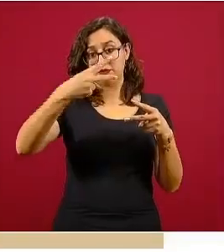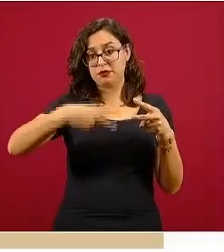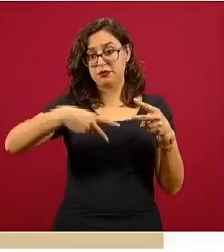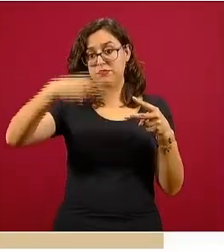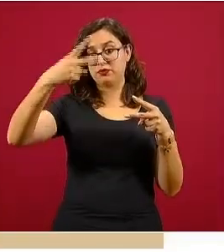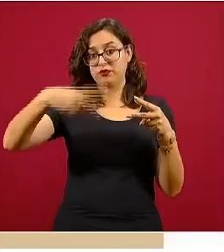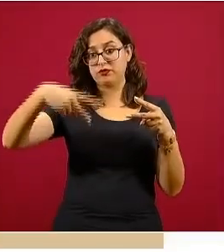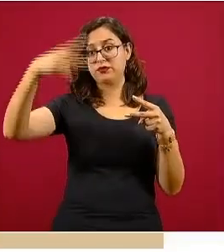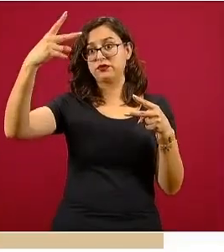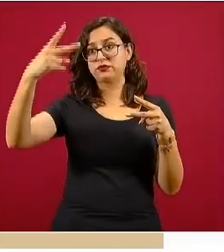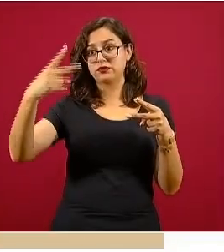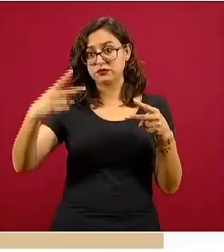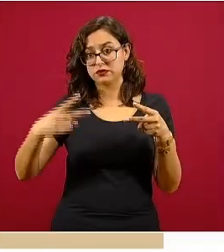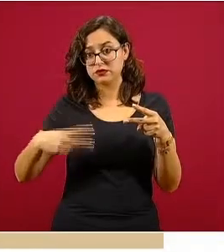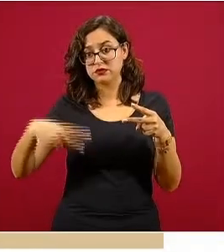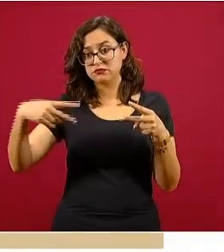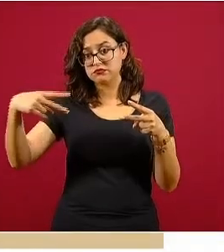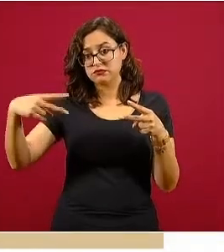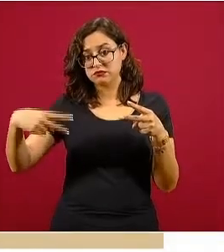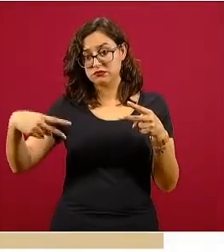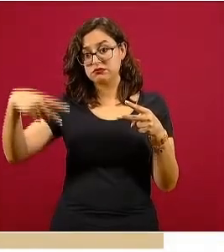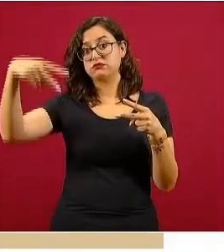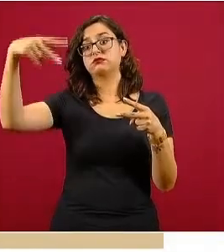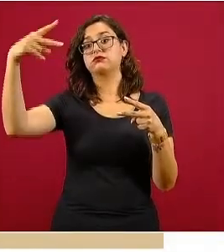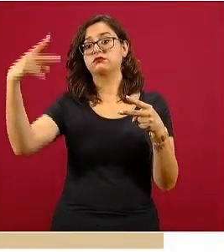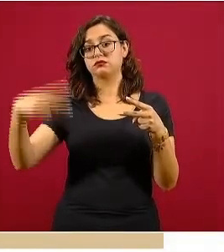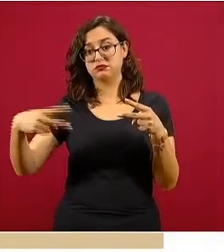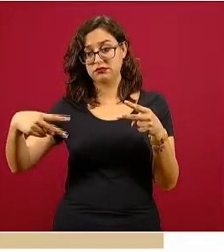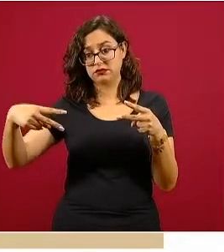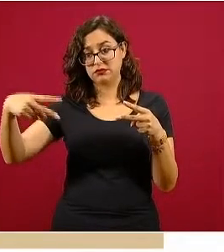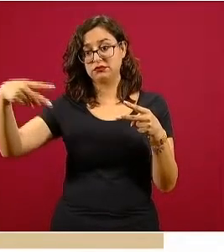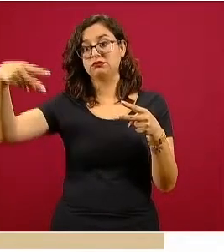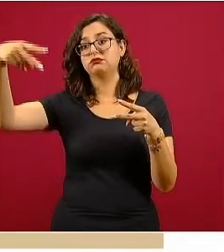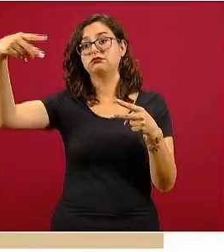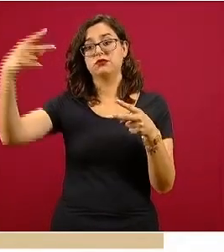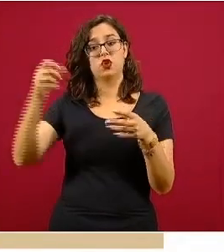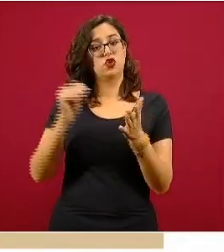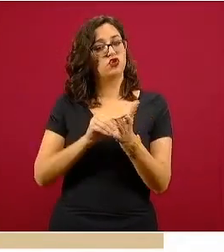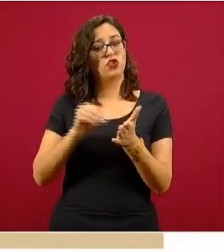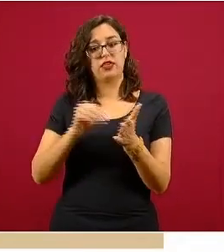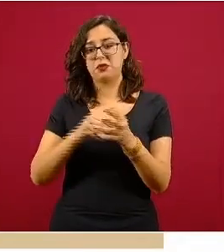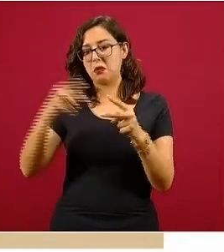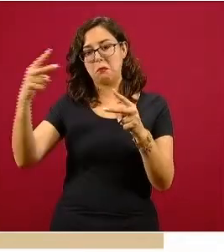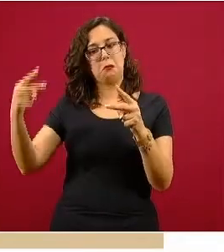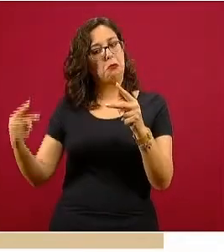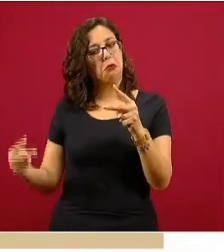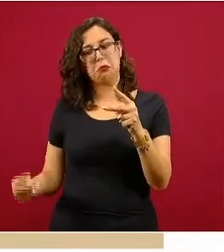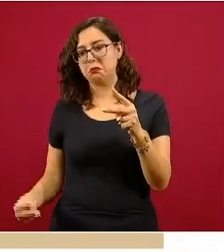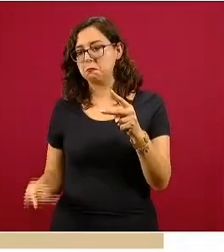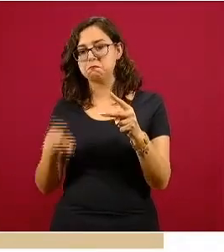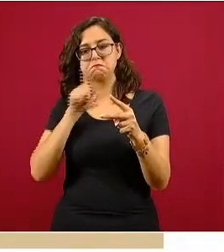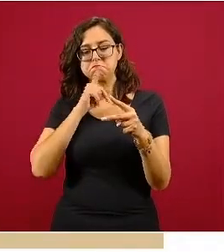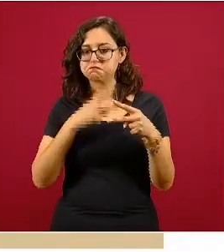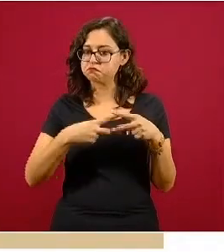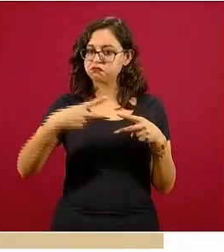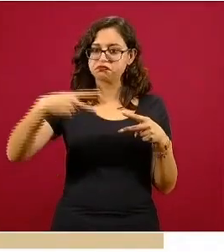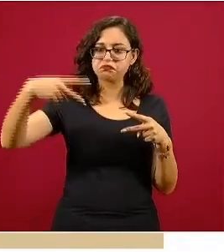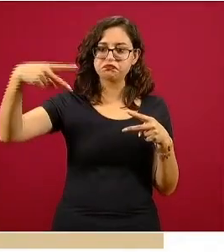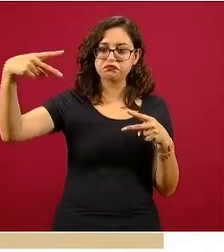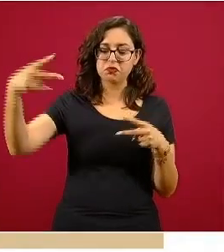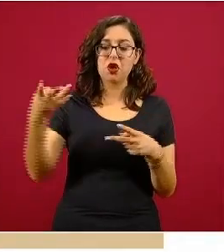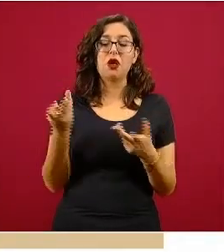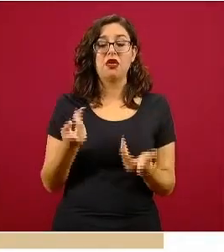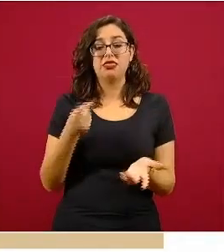de cómo se está comportando la transmisión, todavía mantiene una tendencia ascendente que lo lleva hasta un nivel de alrededor